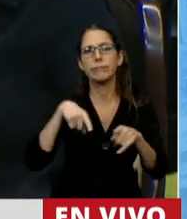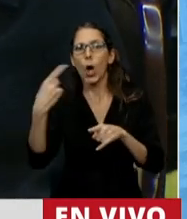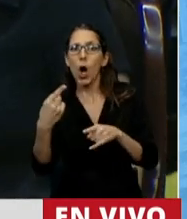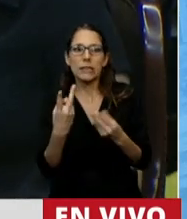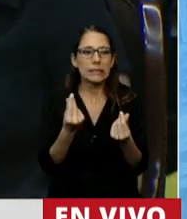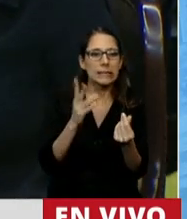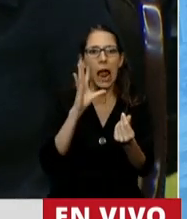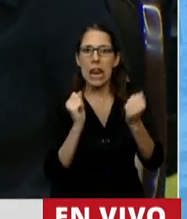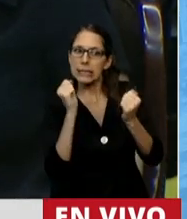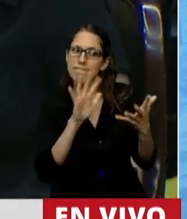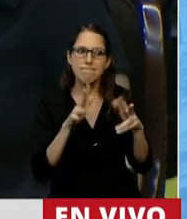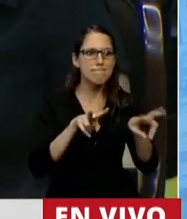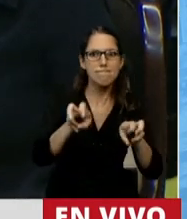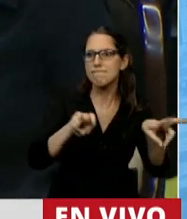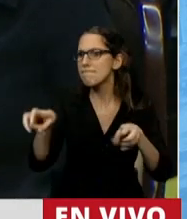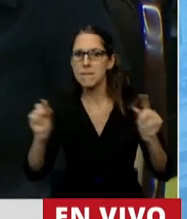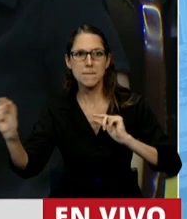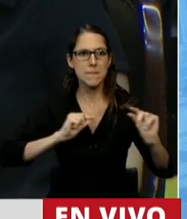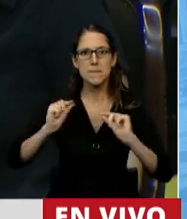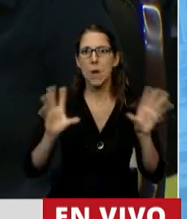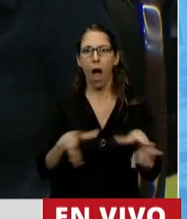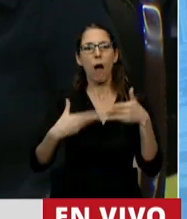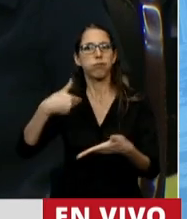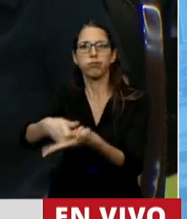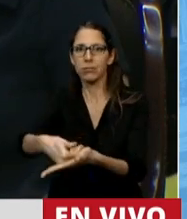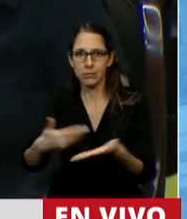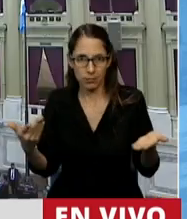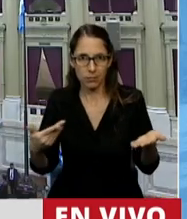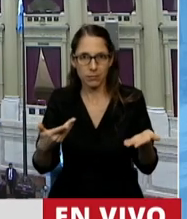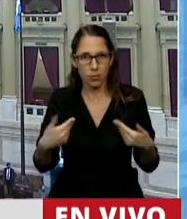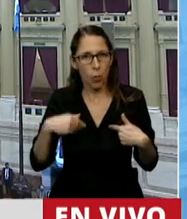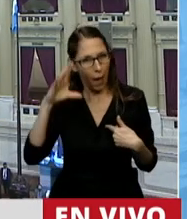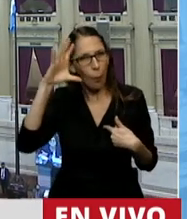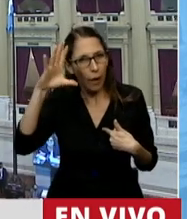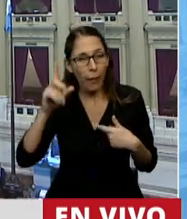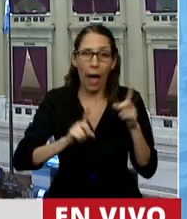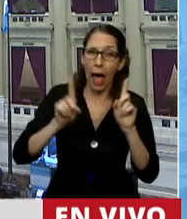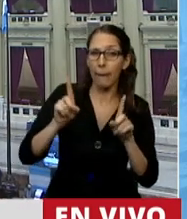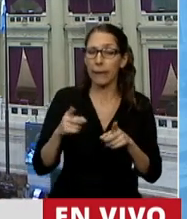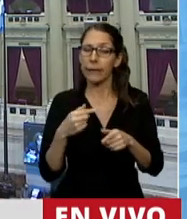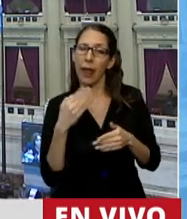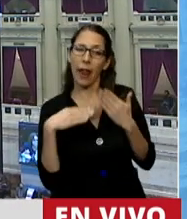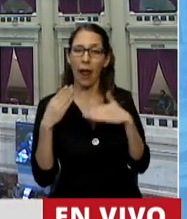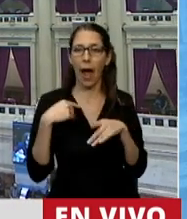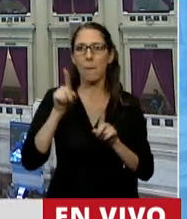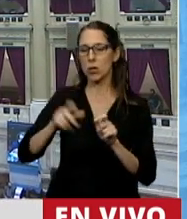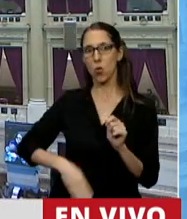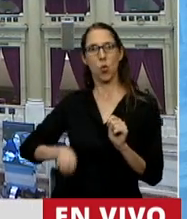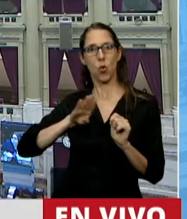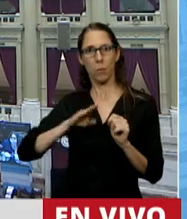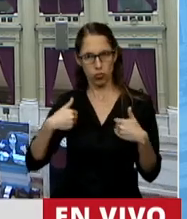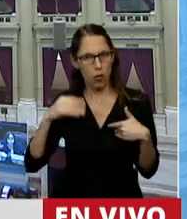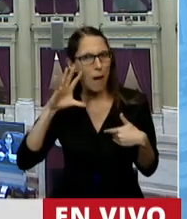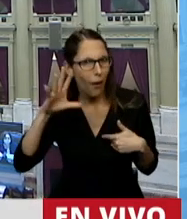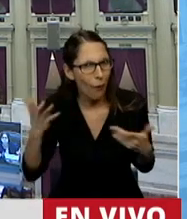dinero. Yo recuerdo, a ver, porque la hipocresía es lo que a veces ofende. Cuando éramos estudiantes, no teníamos